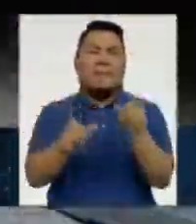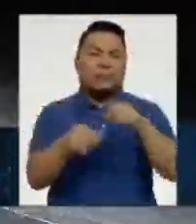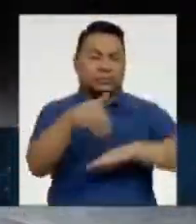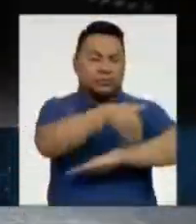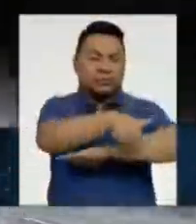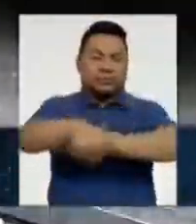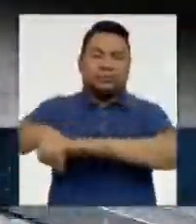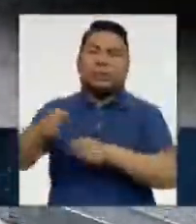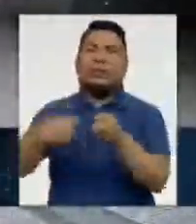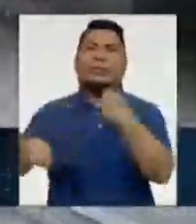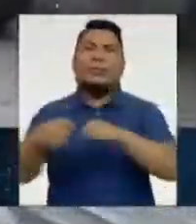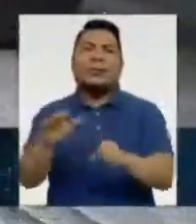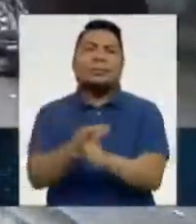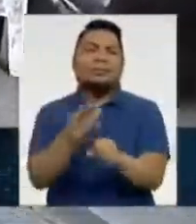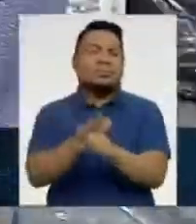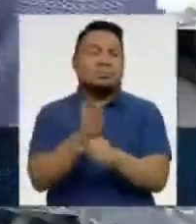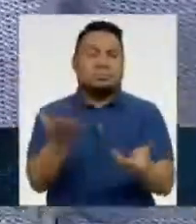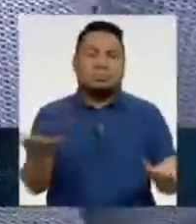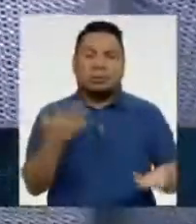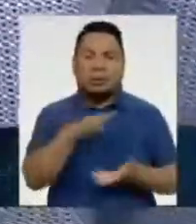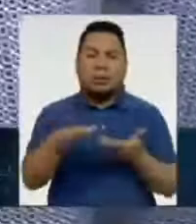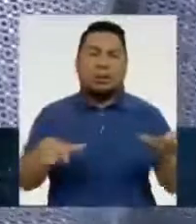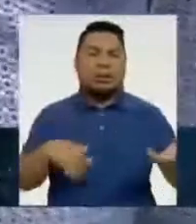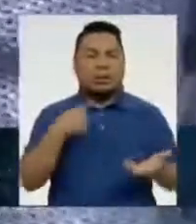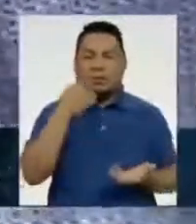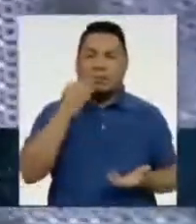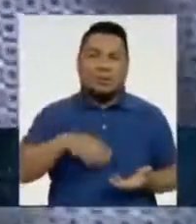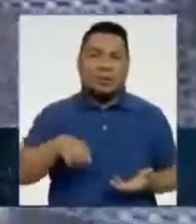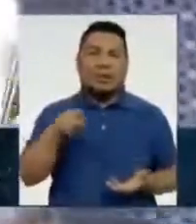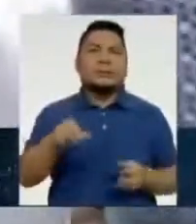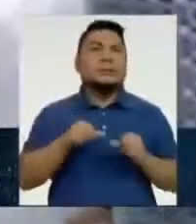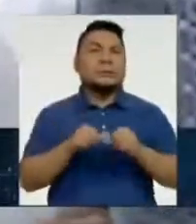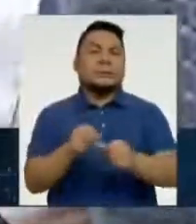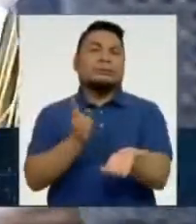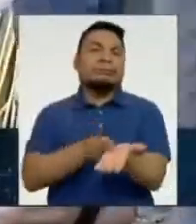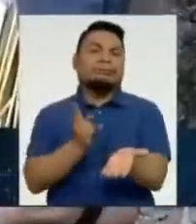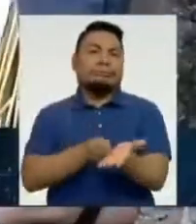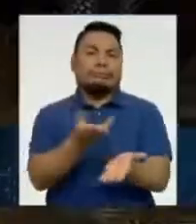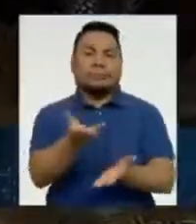veredas, son solo algunas de las escenas que se registran en esta zona comercial.